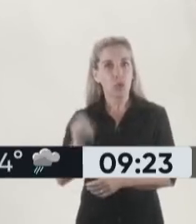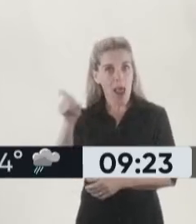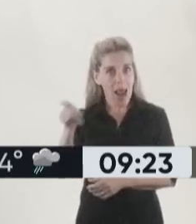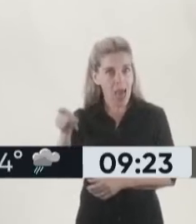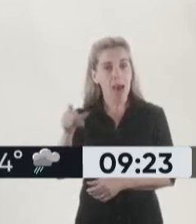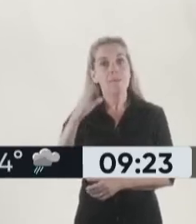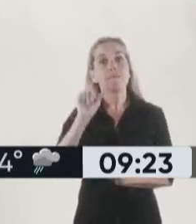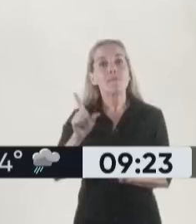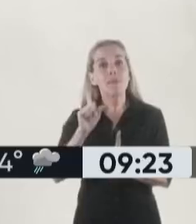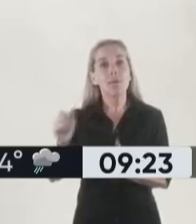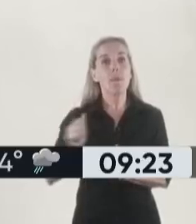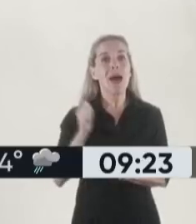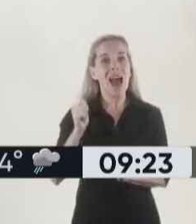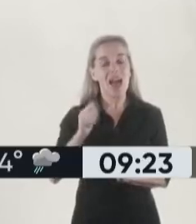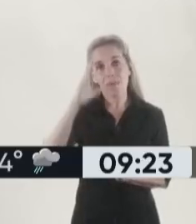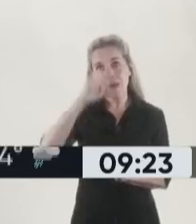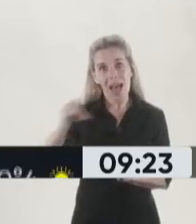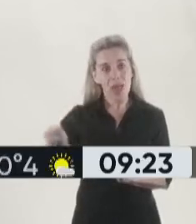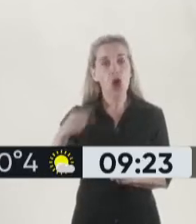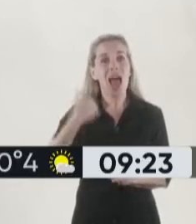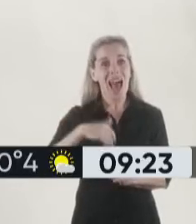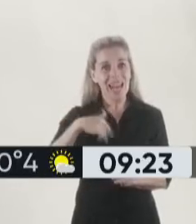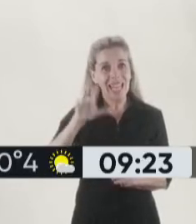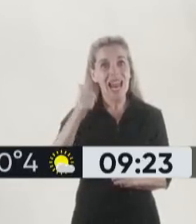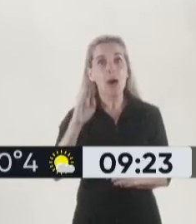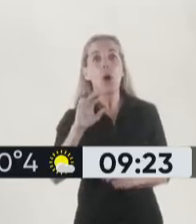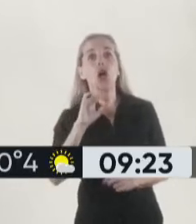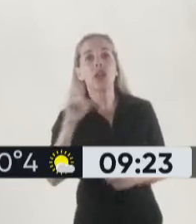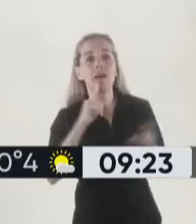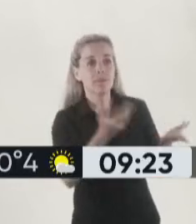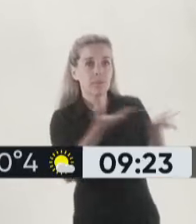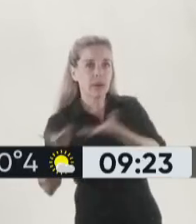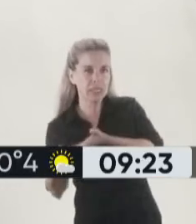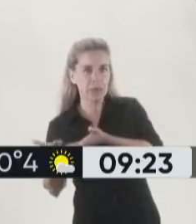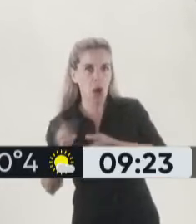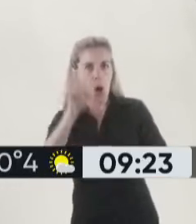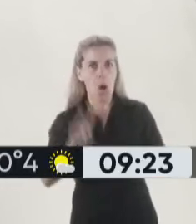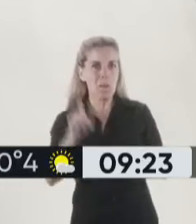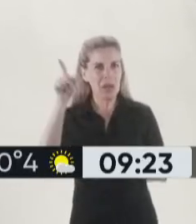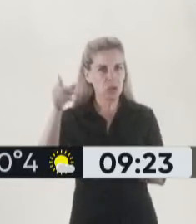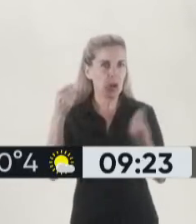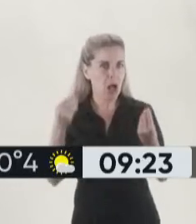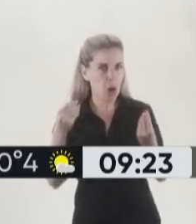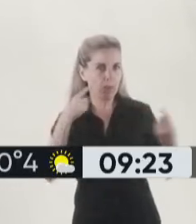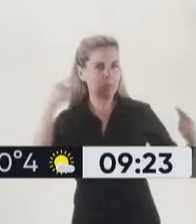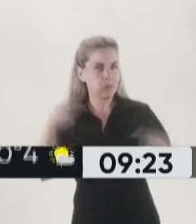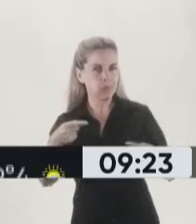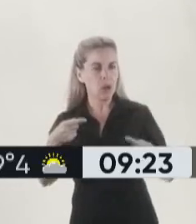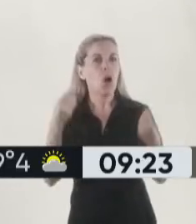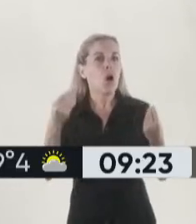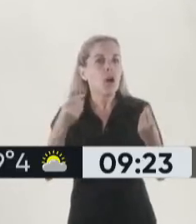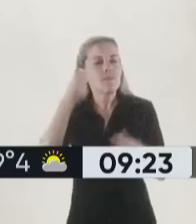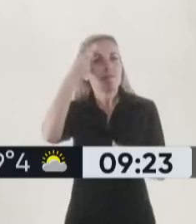embajador argentino en ese país, Oscar Laborde. Es difícil creer que no tuvo